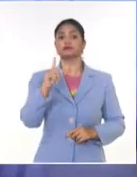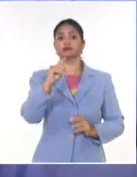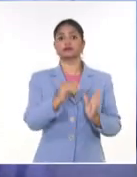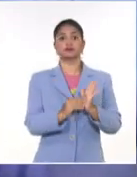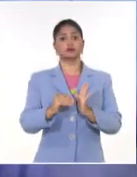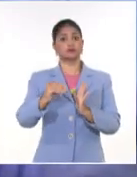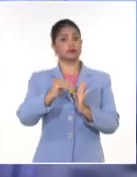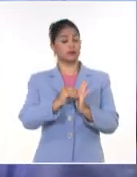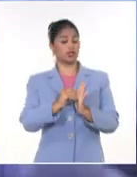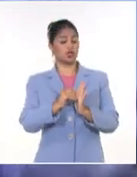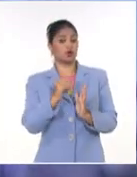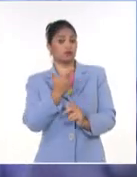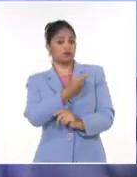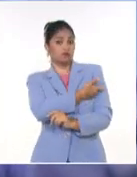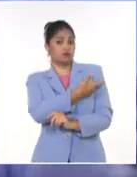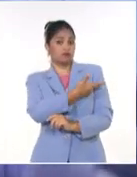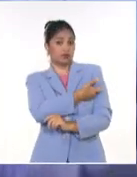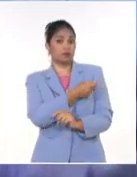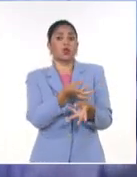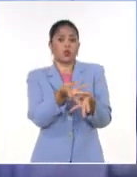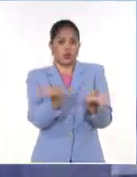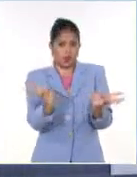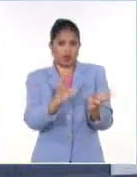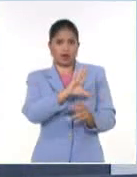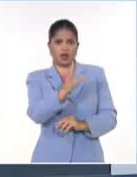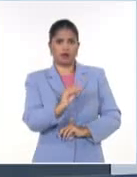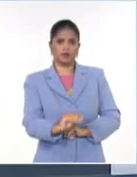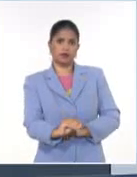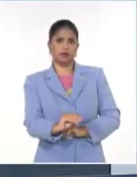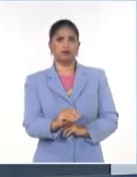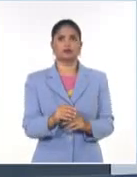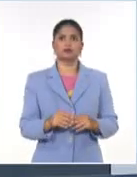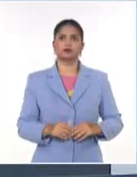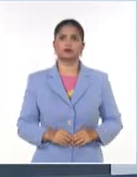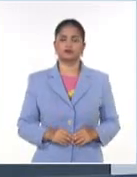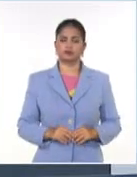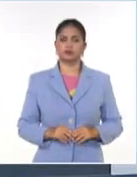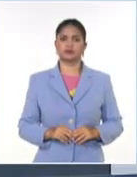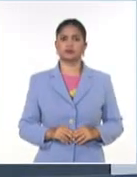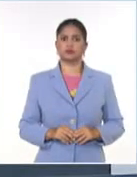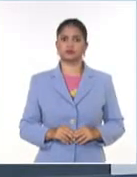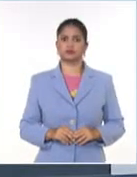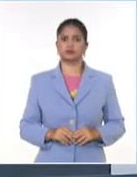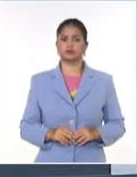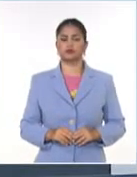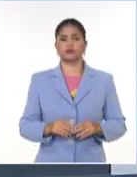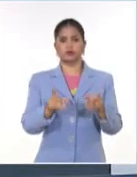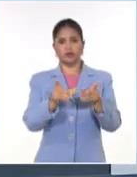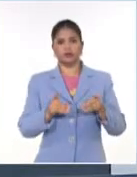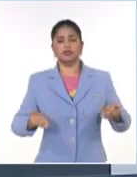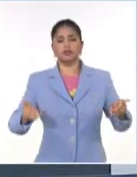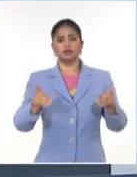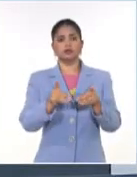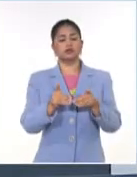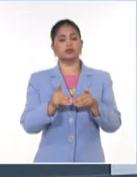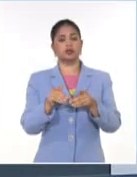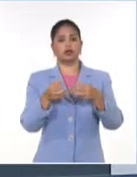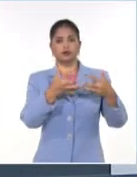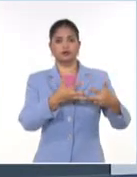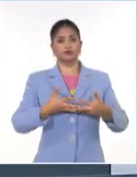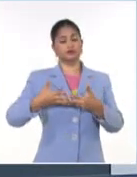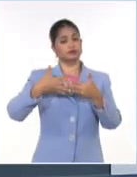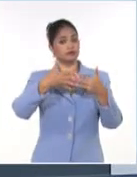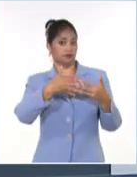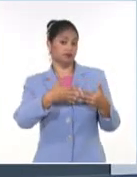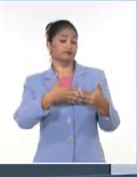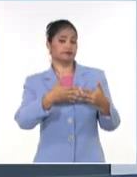de vacunas contra el Mpox. Y la Oficina de Control de Activos Extranjeros de Estados Unidos, OFAC por sus